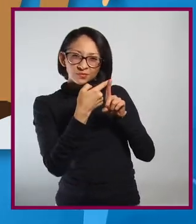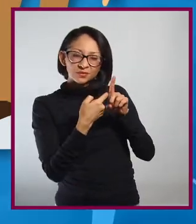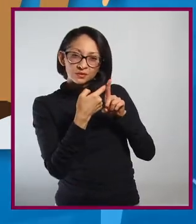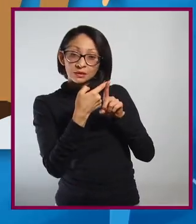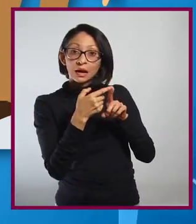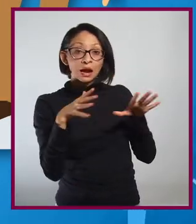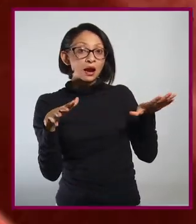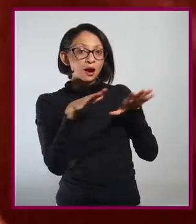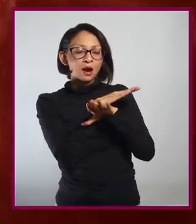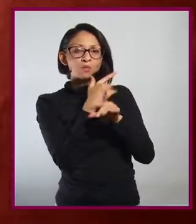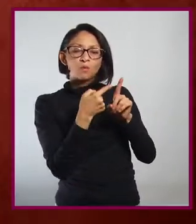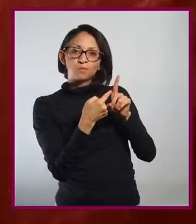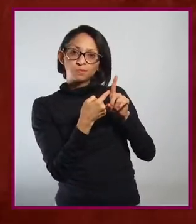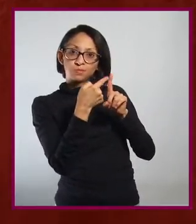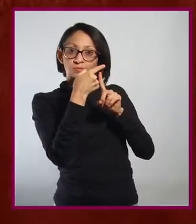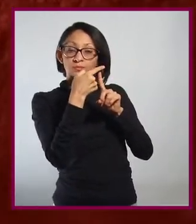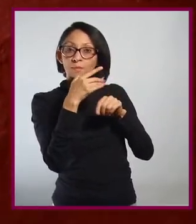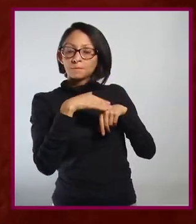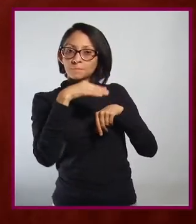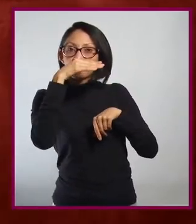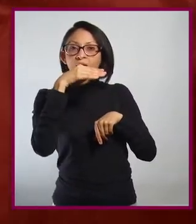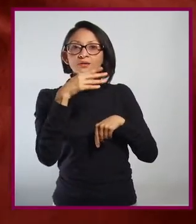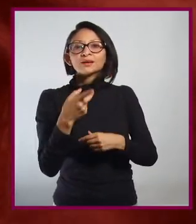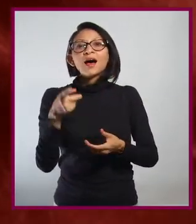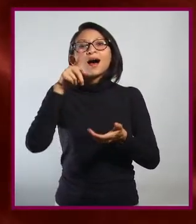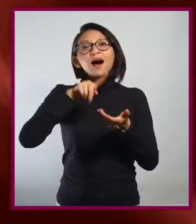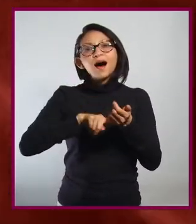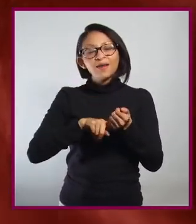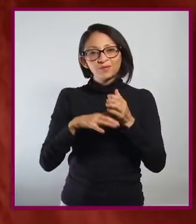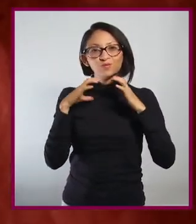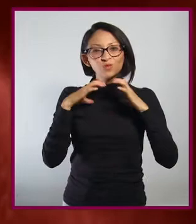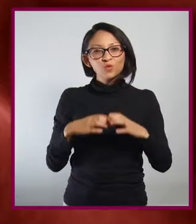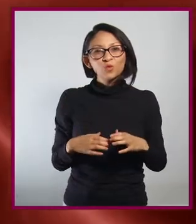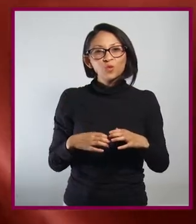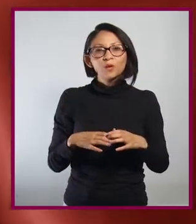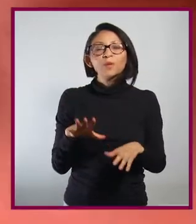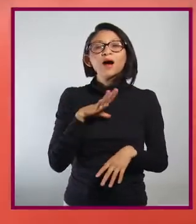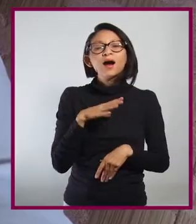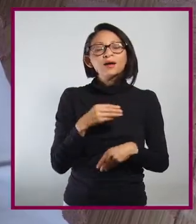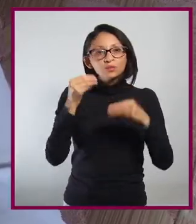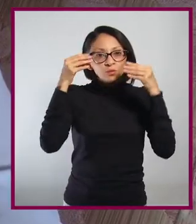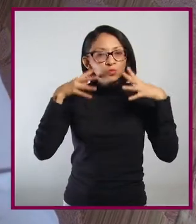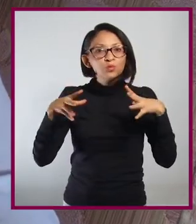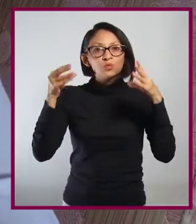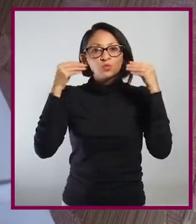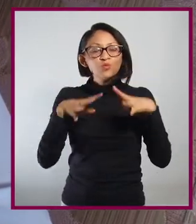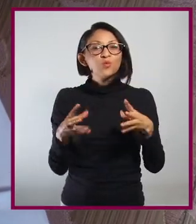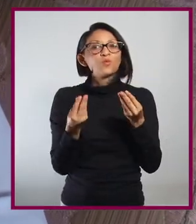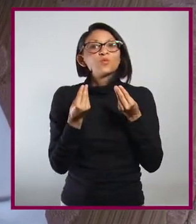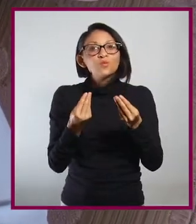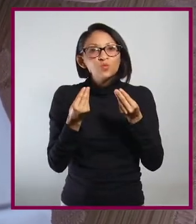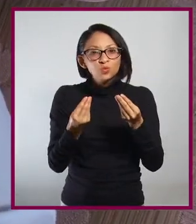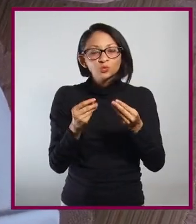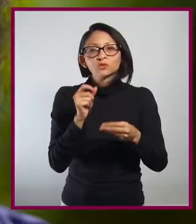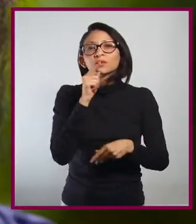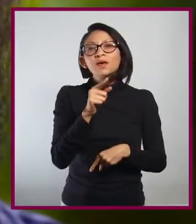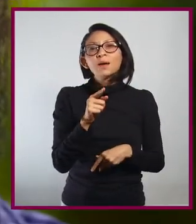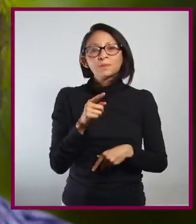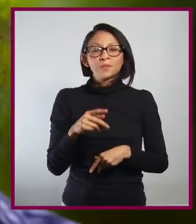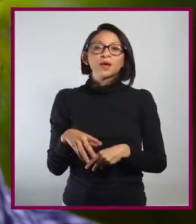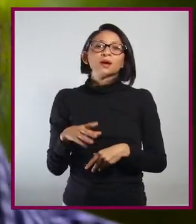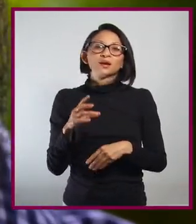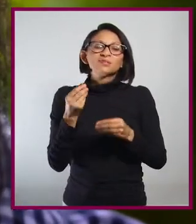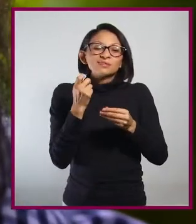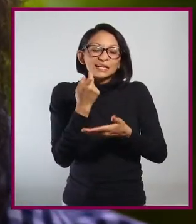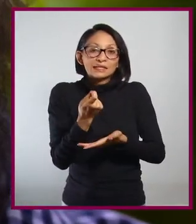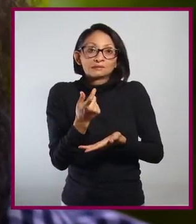corporal sobrepasa el nivel normal, se activan mecanismos como la vasodilatación, la hiperventilación y la sudoración,